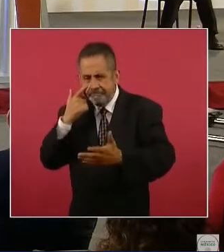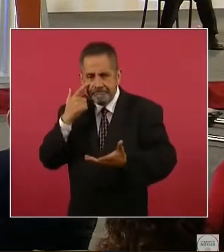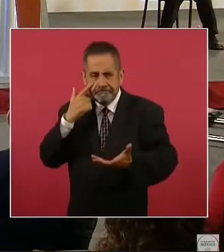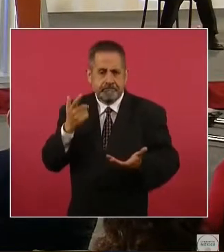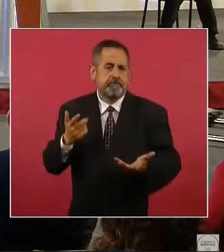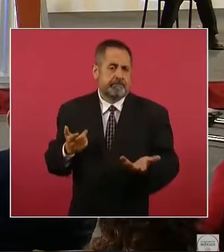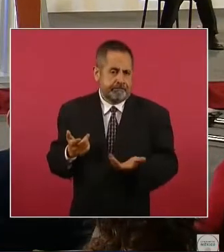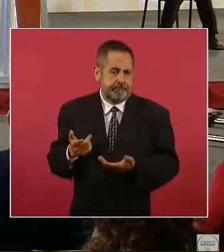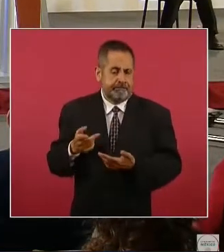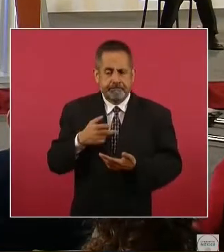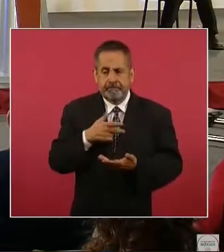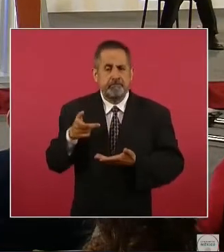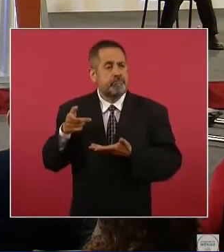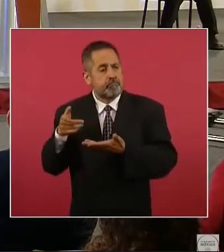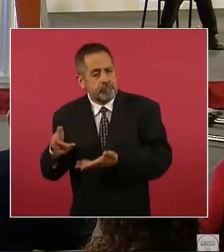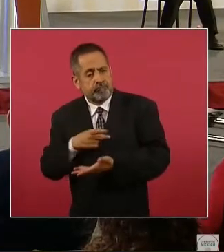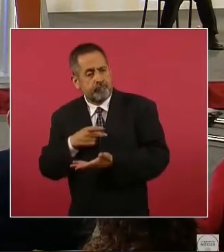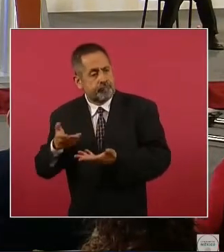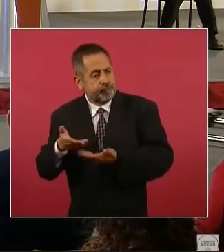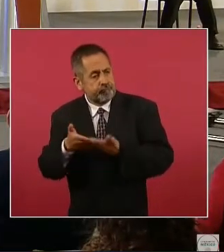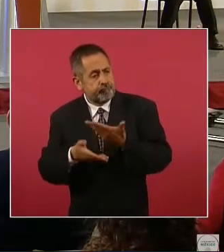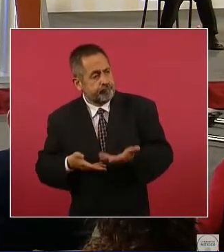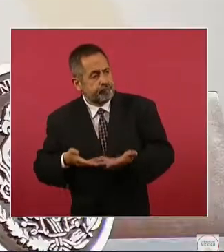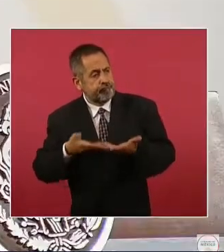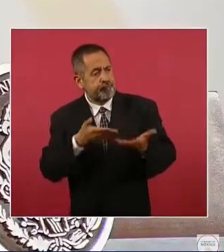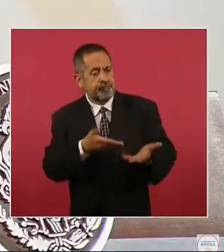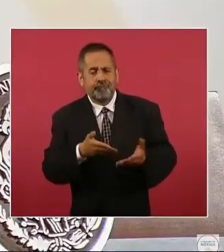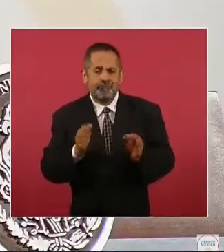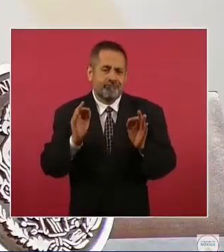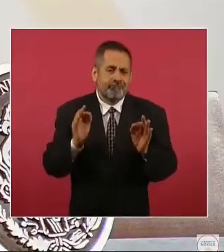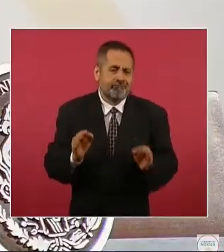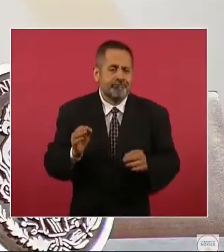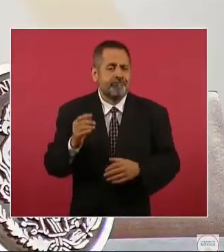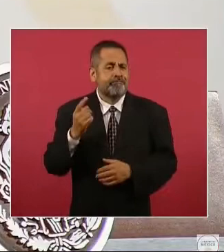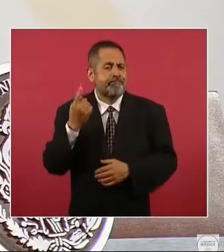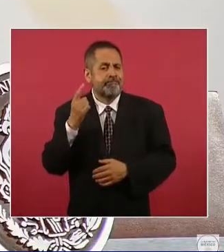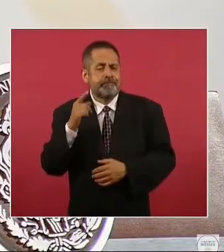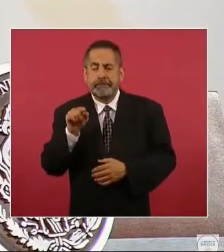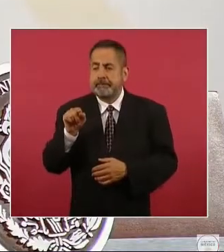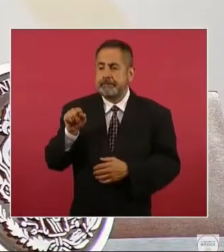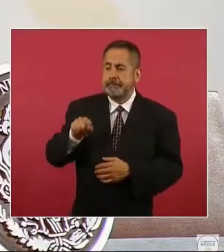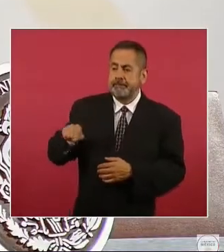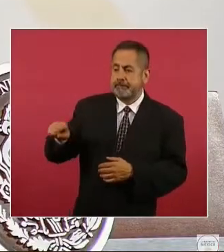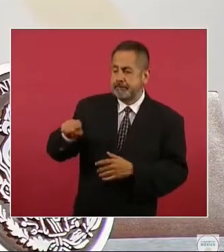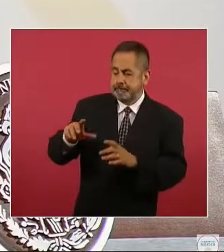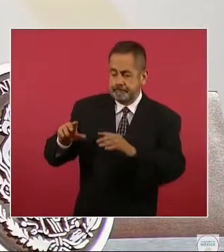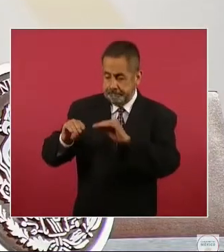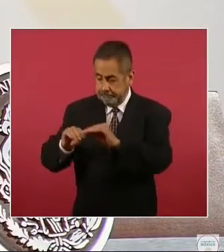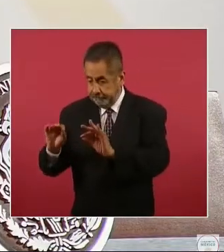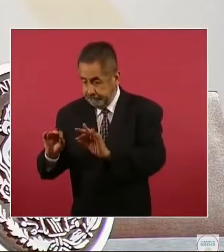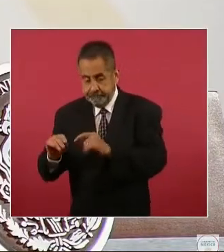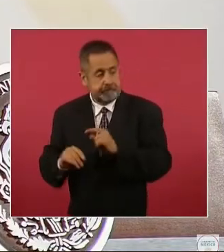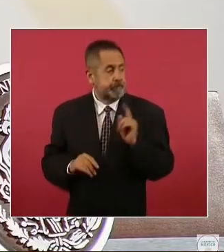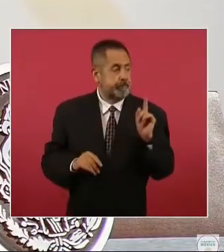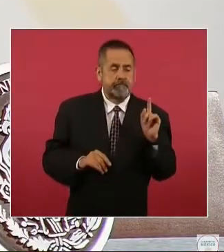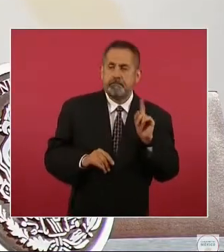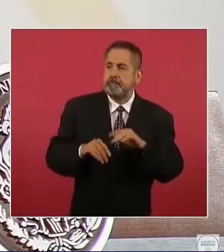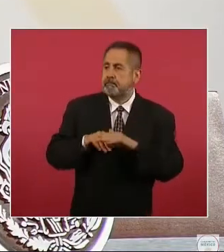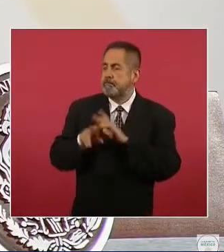puedan tener servicios adecuados para que su experiencia de visita sea